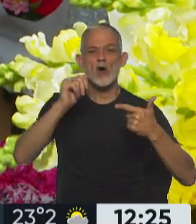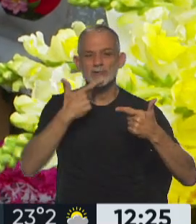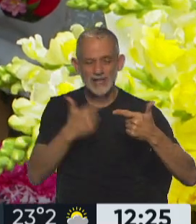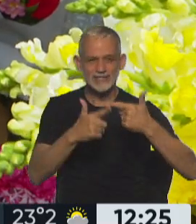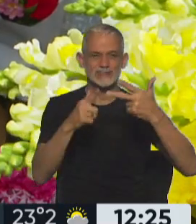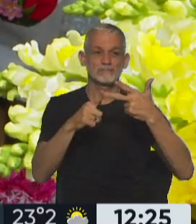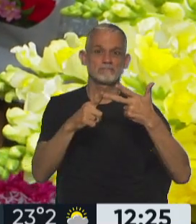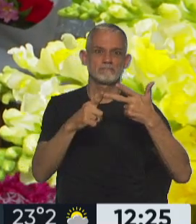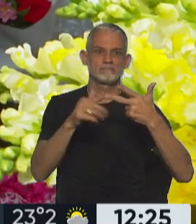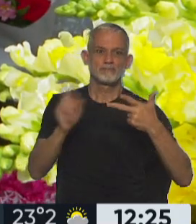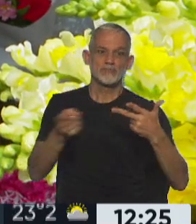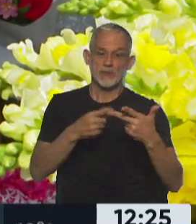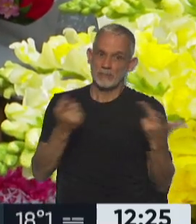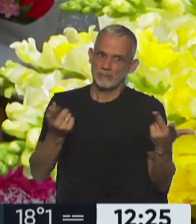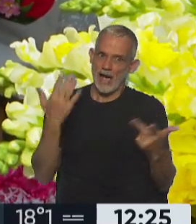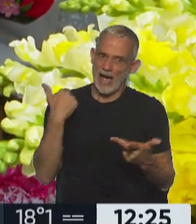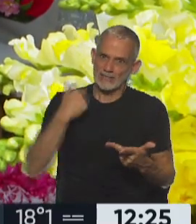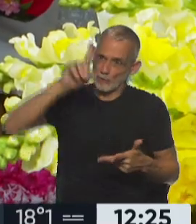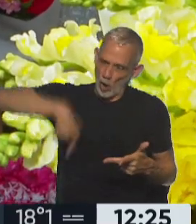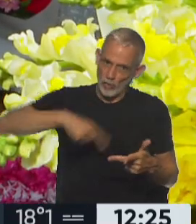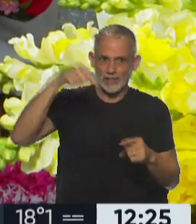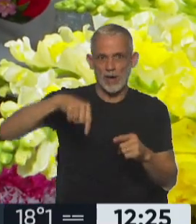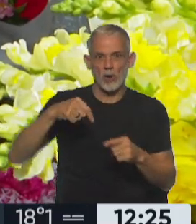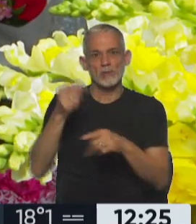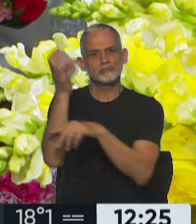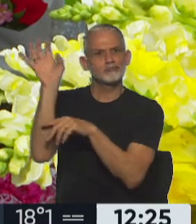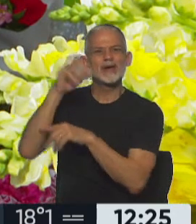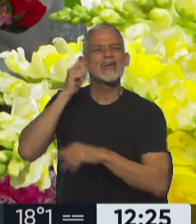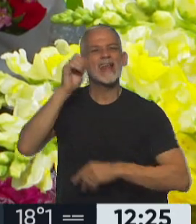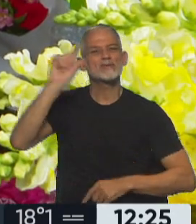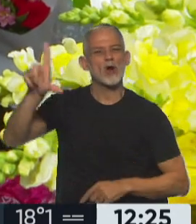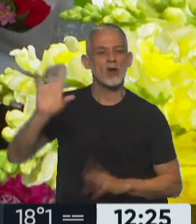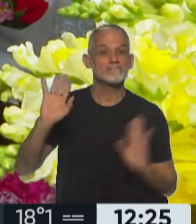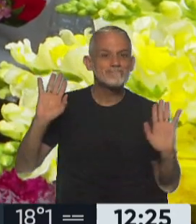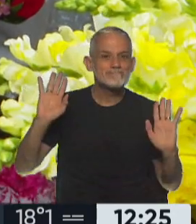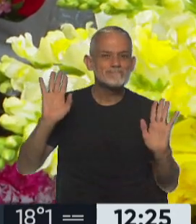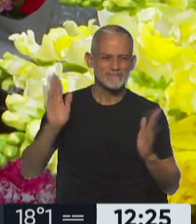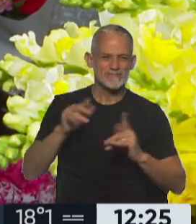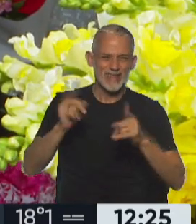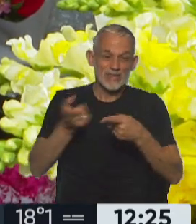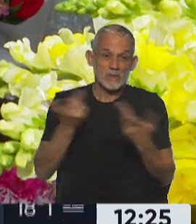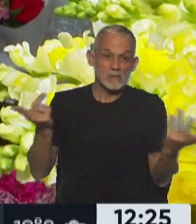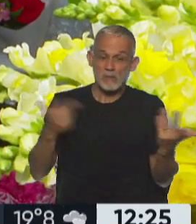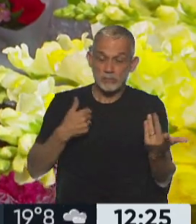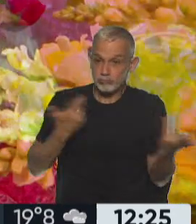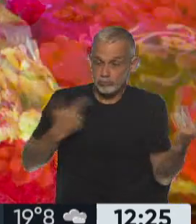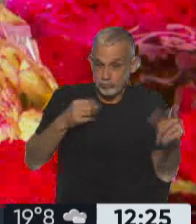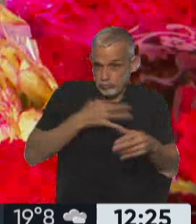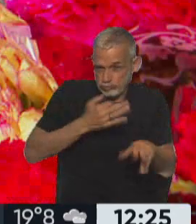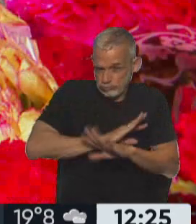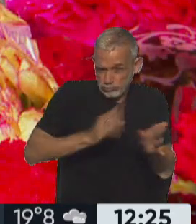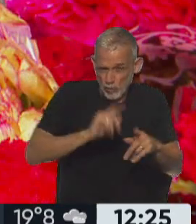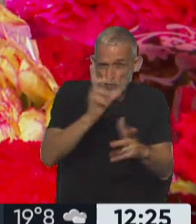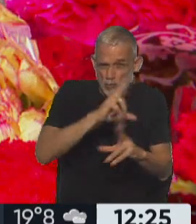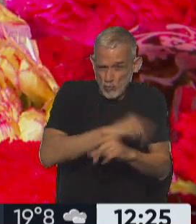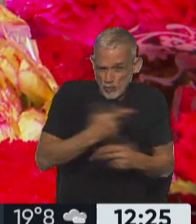pidiendo todo, ayer todo el día y hoy girasoles. Pero ¿girasoles? Sí, girasoles, pero no damos abasto por el clima y no